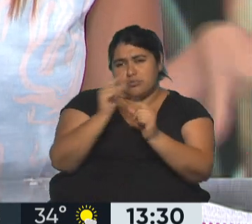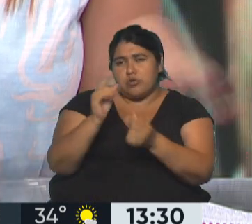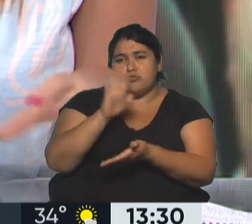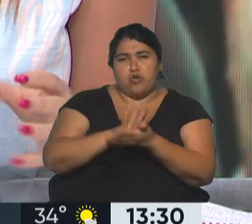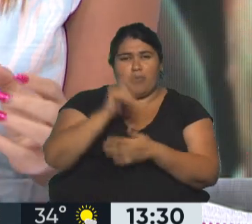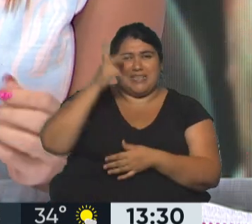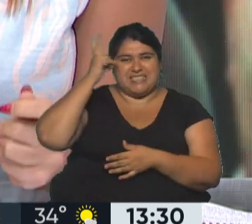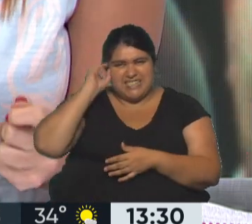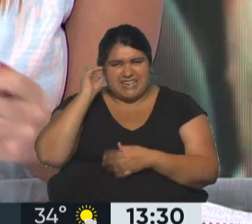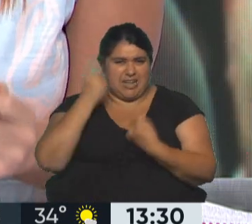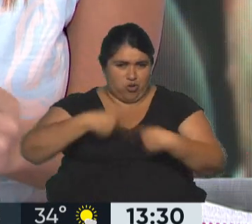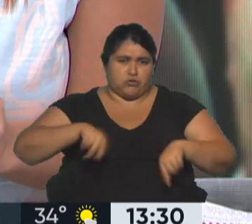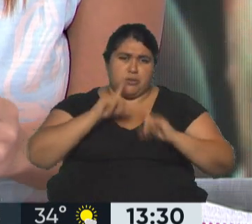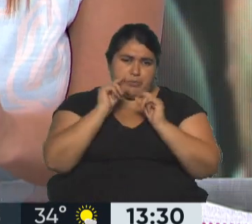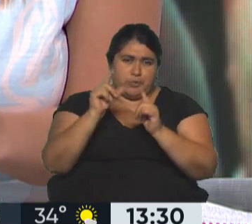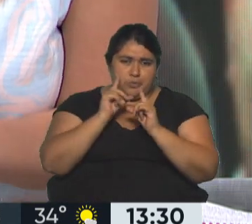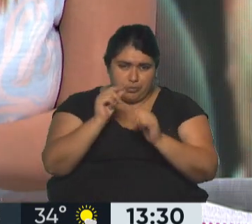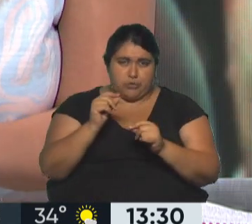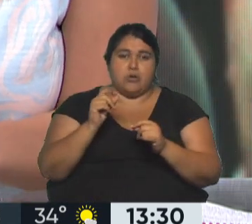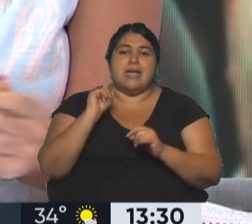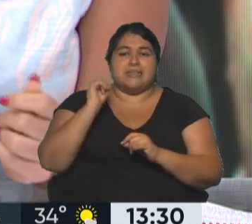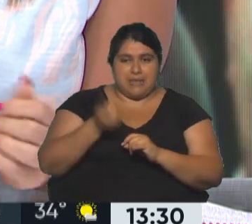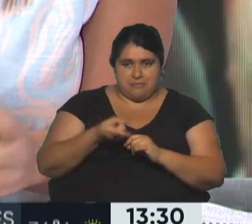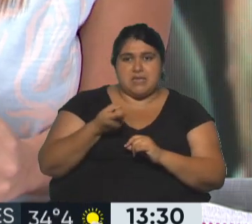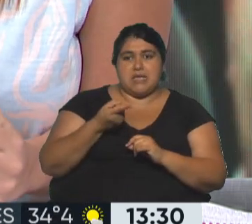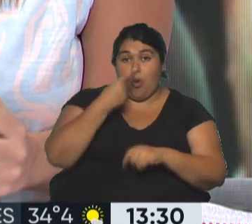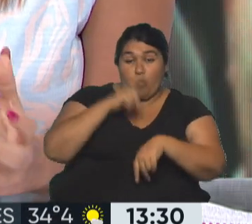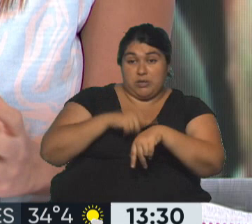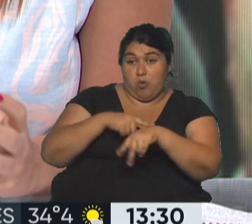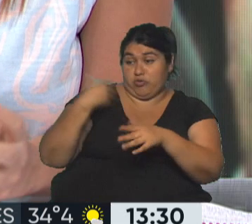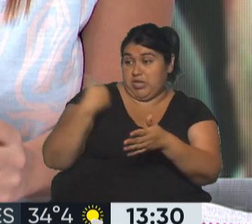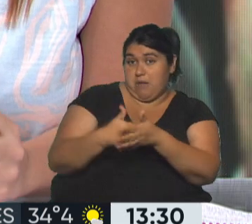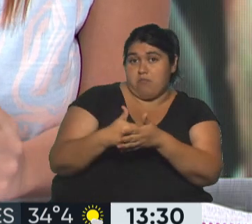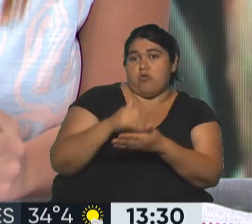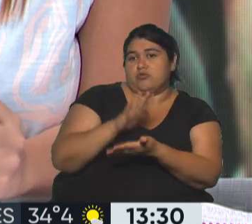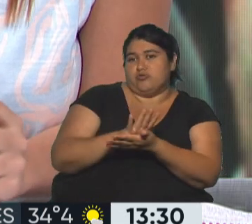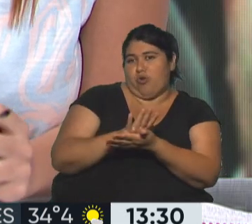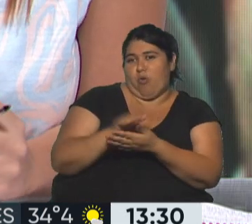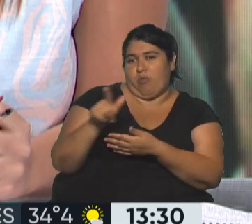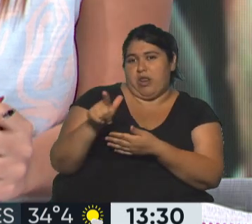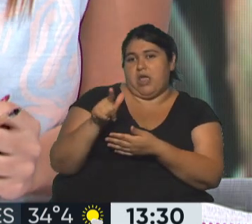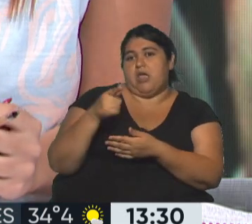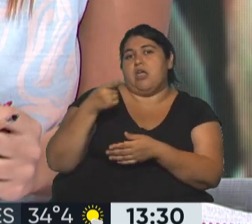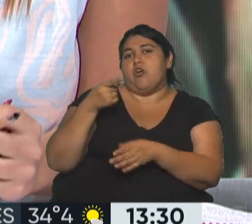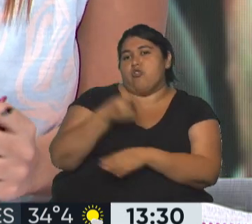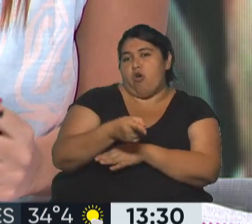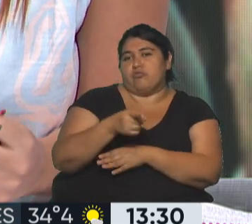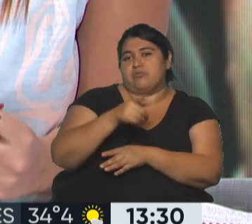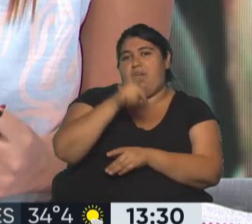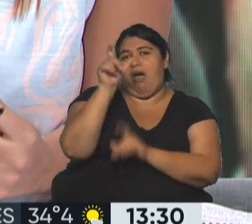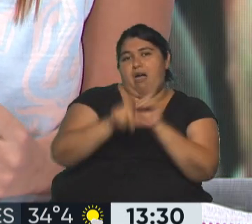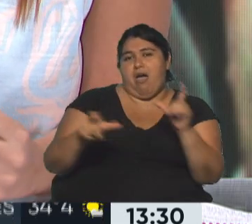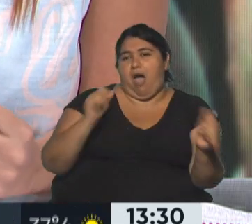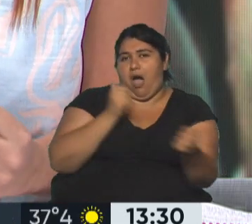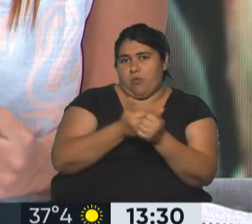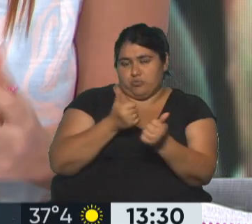de Chile y demás, y se vio una narrativa mucho más fuerte en las últimas semanas del Papa para condenar justamente la